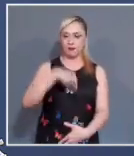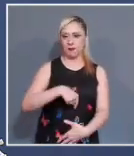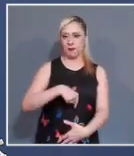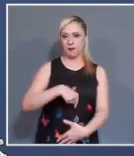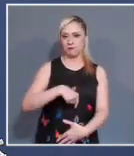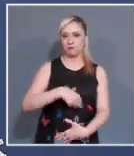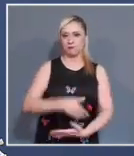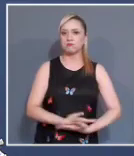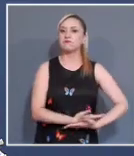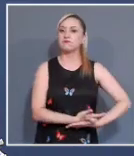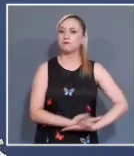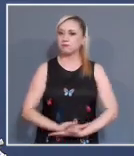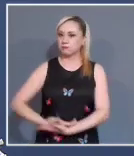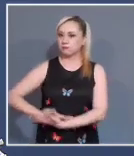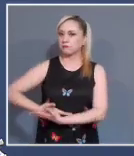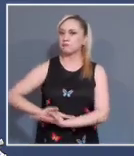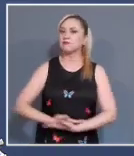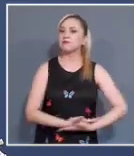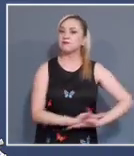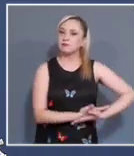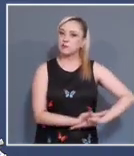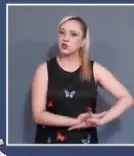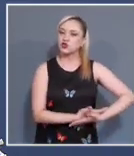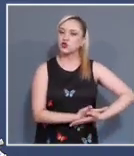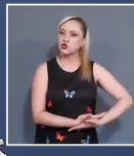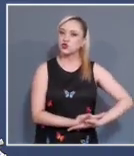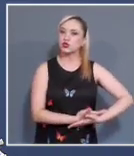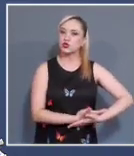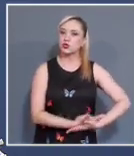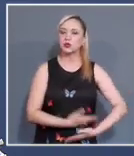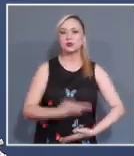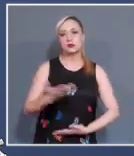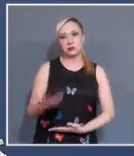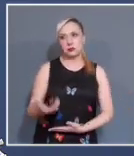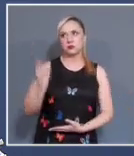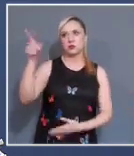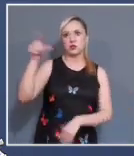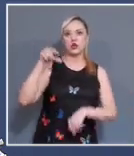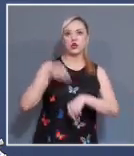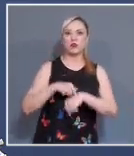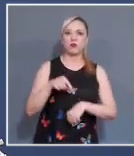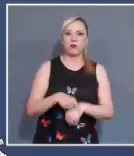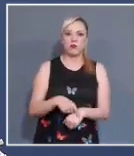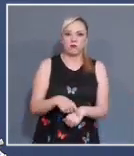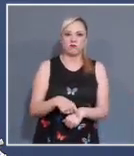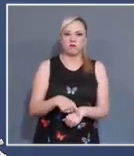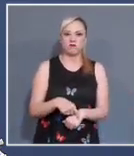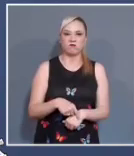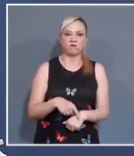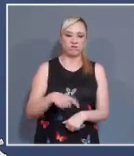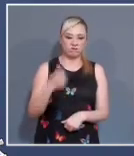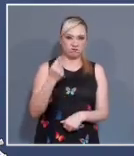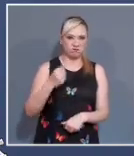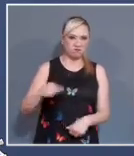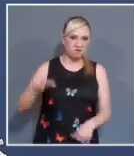como tipo de violencia ejercida por el profesional de la salud sobre el cuerpo y los